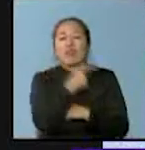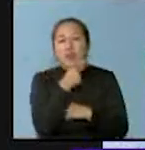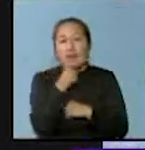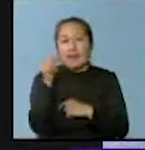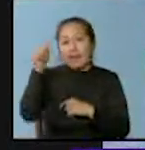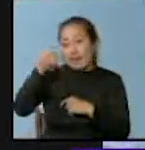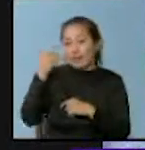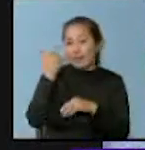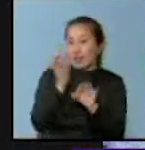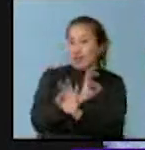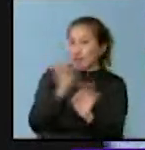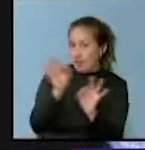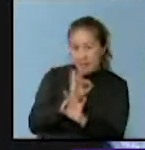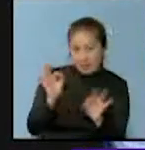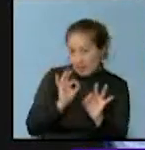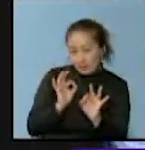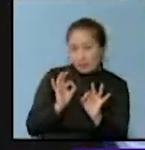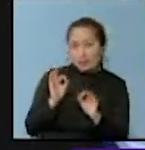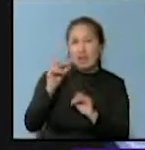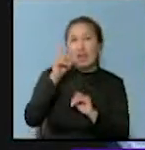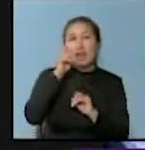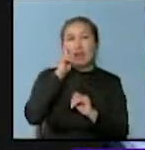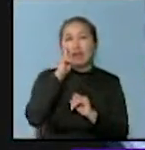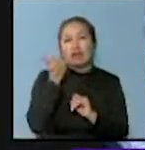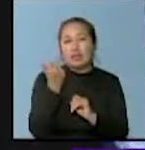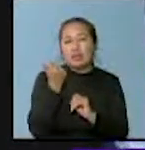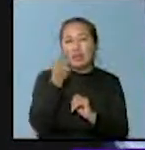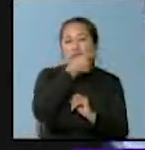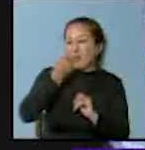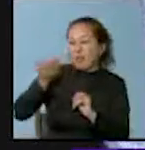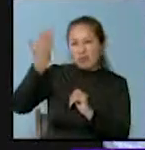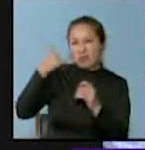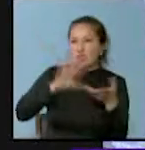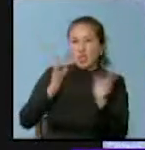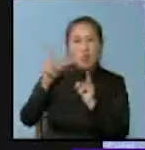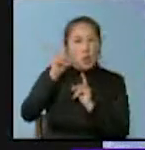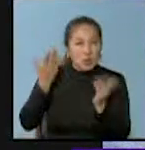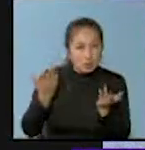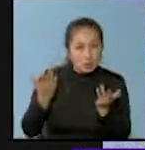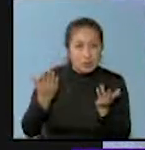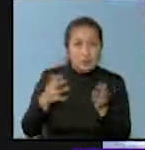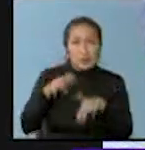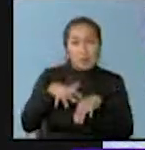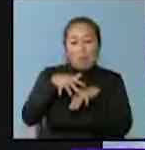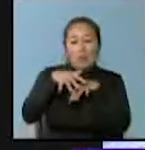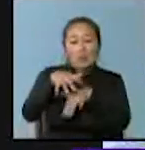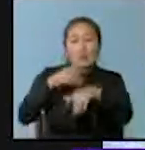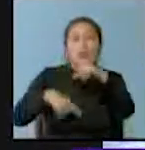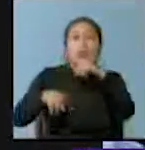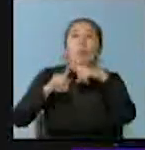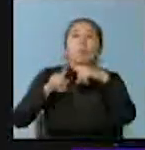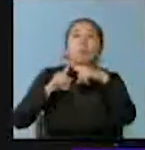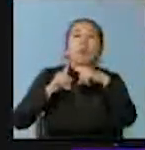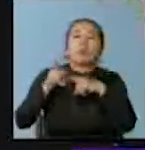aquí ya hicimos la marcha hace una semana más o menos, el lunes. Así que vamos a ir